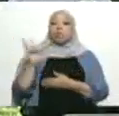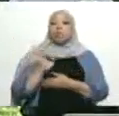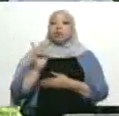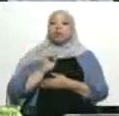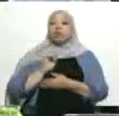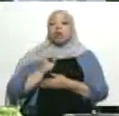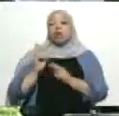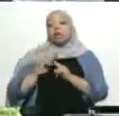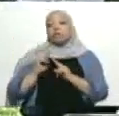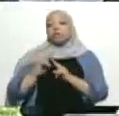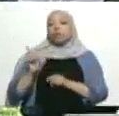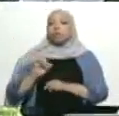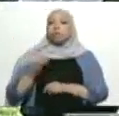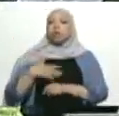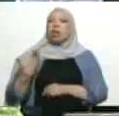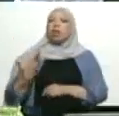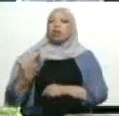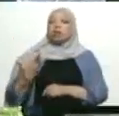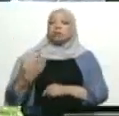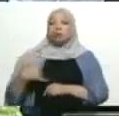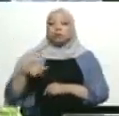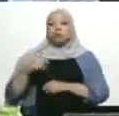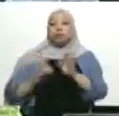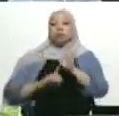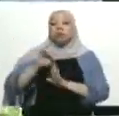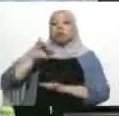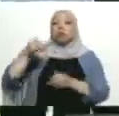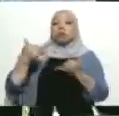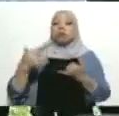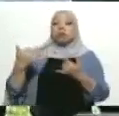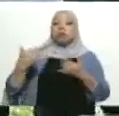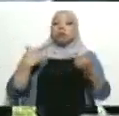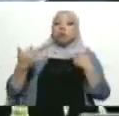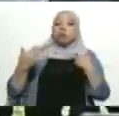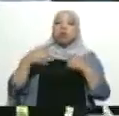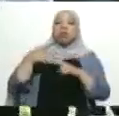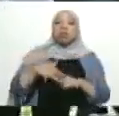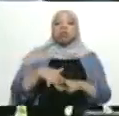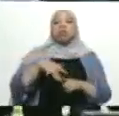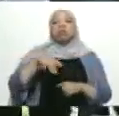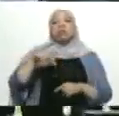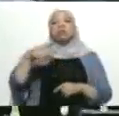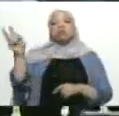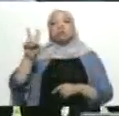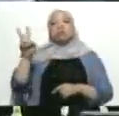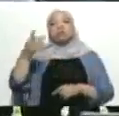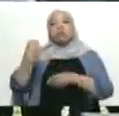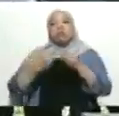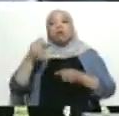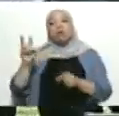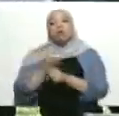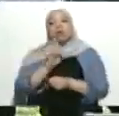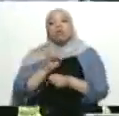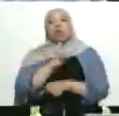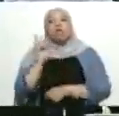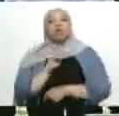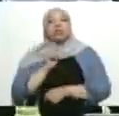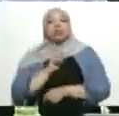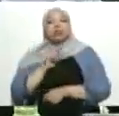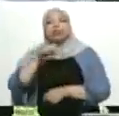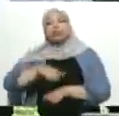volver a ocurrir es que Colombia sea base para atacar a un país y para generar violencia en Venezuela.